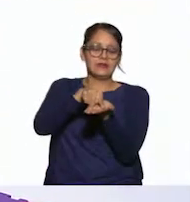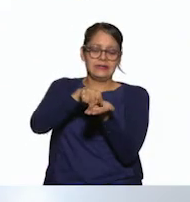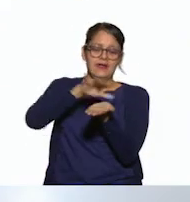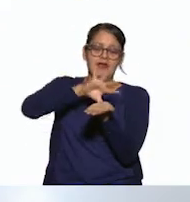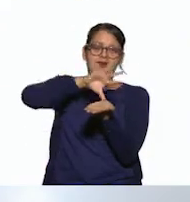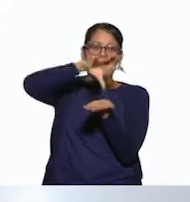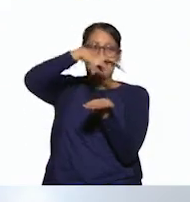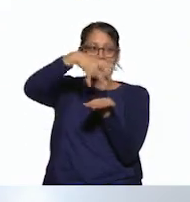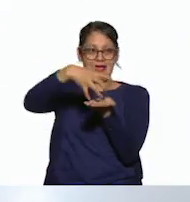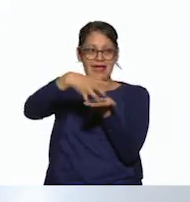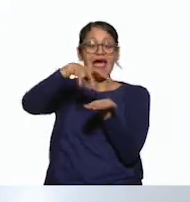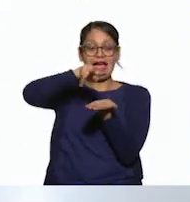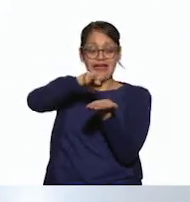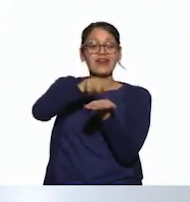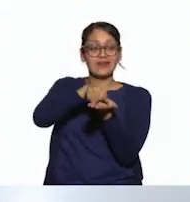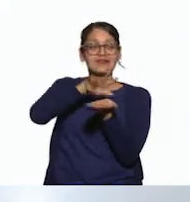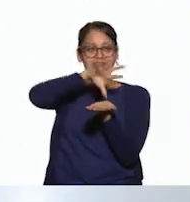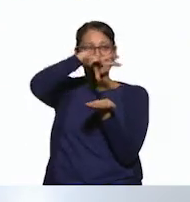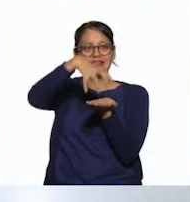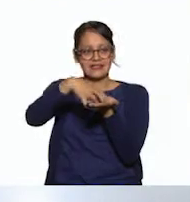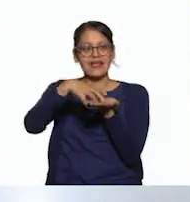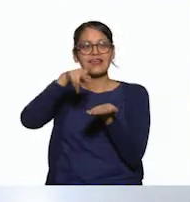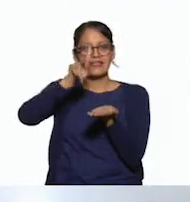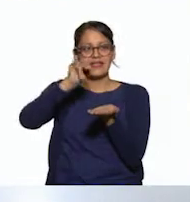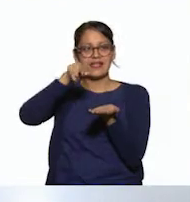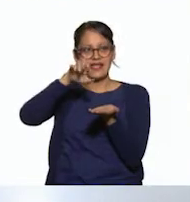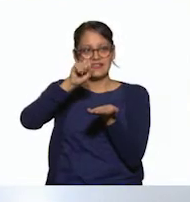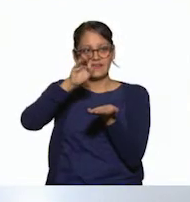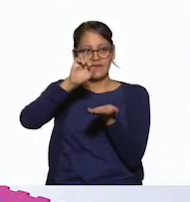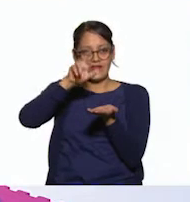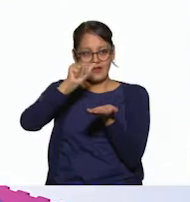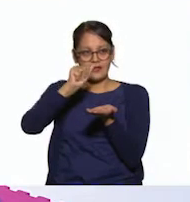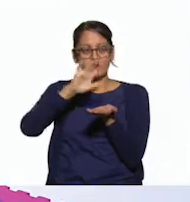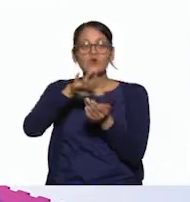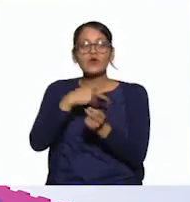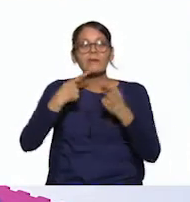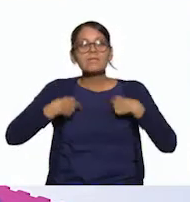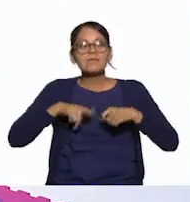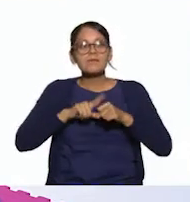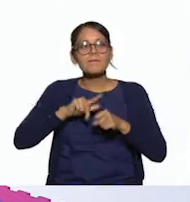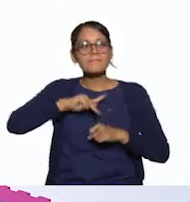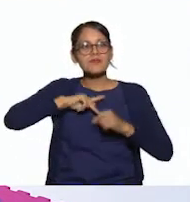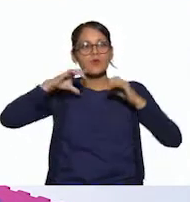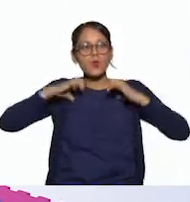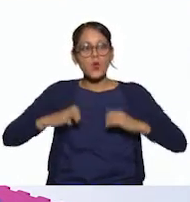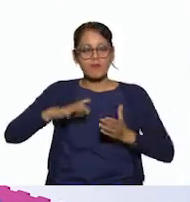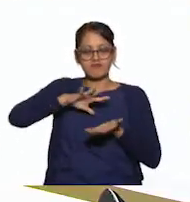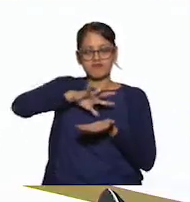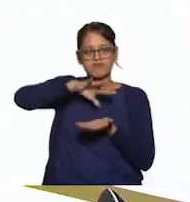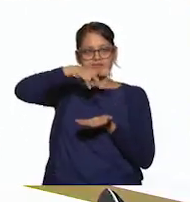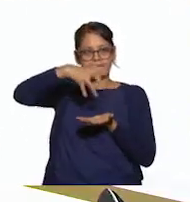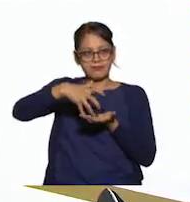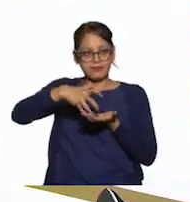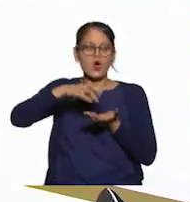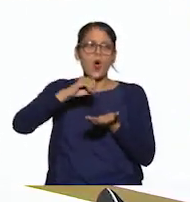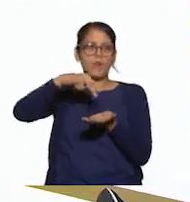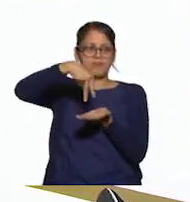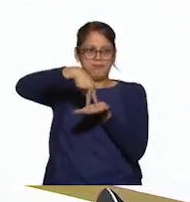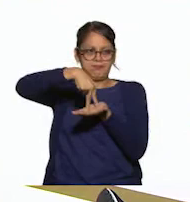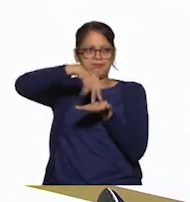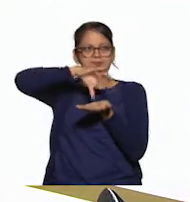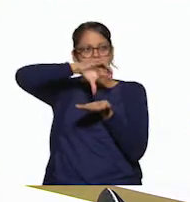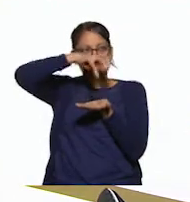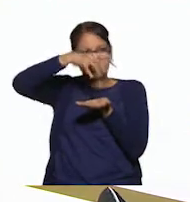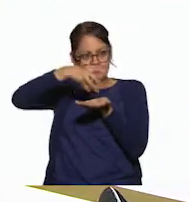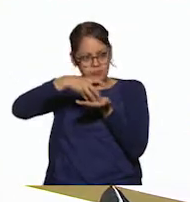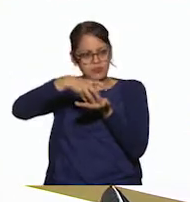área es su kinesfera. Porque es parte de todo su espacio personal. Ah, exactamente. No necesariamente tienen que estar de pie. Todo